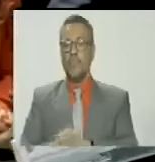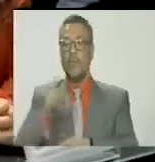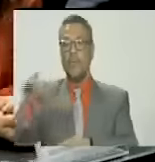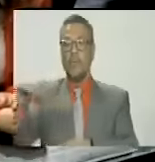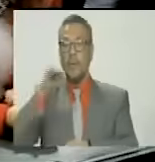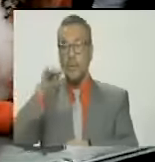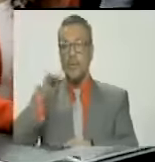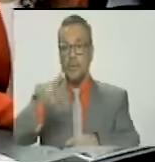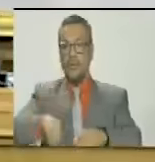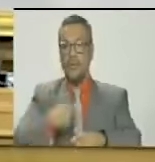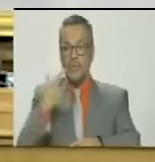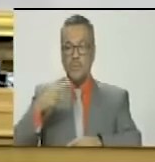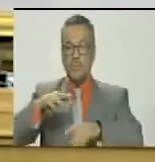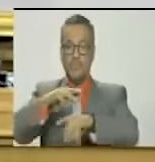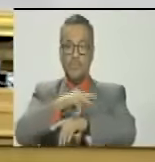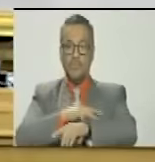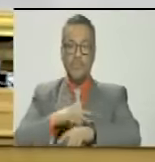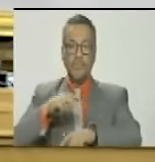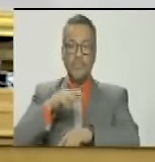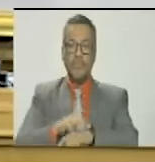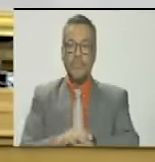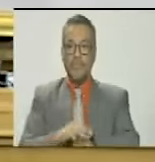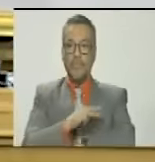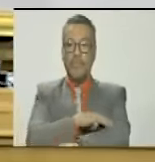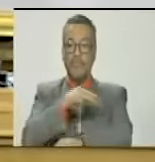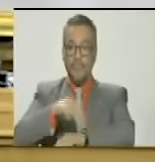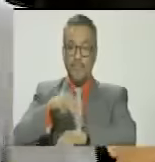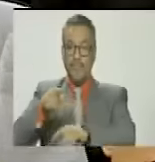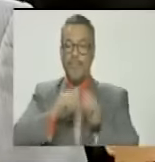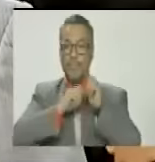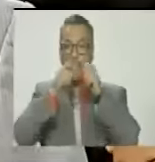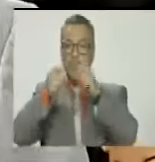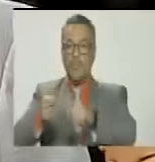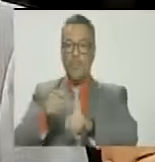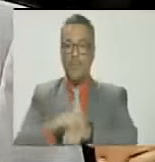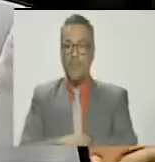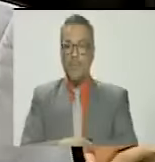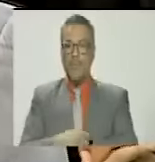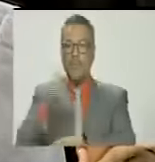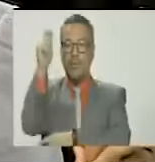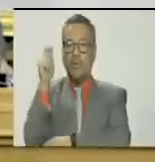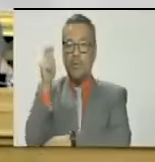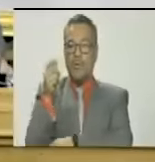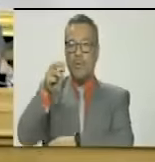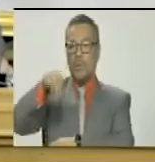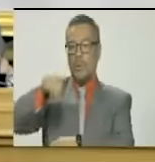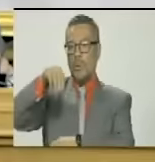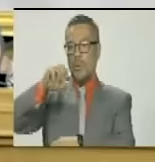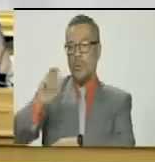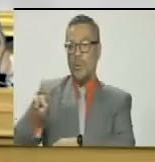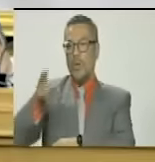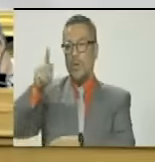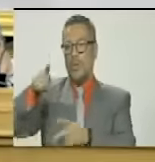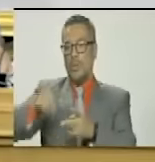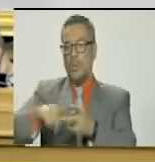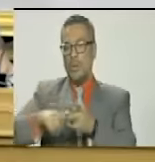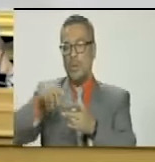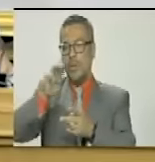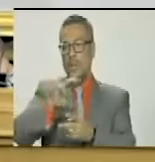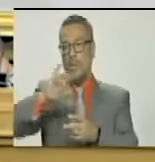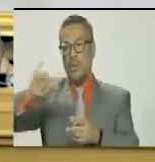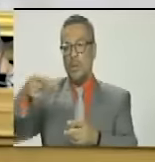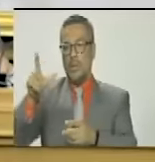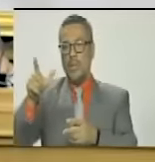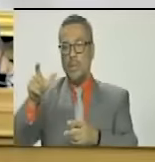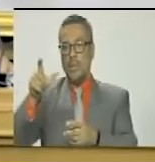Para informar al Poder Moral, quedan designada la diputada Noelí Pocaterra, el diputado William